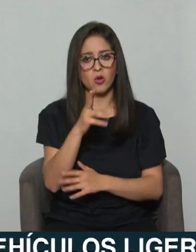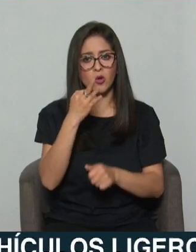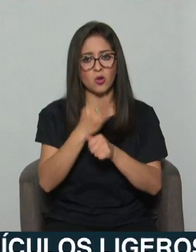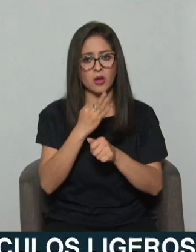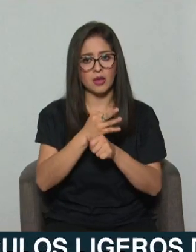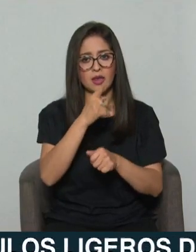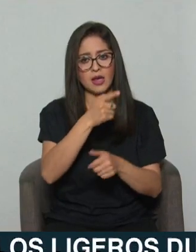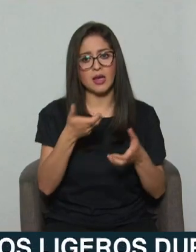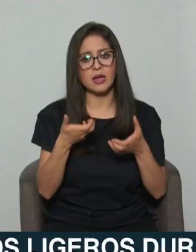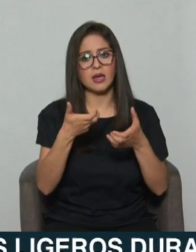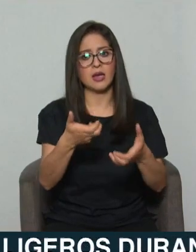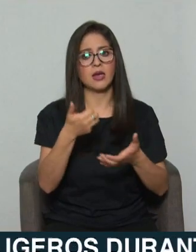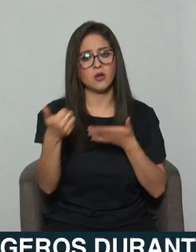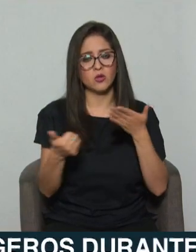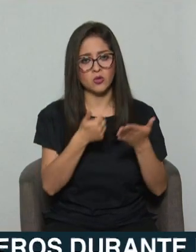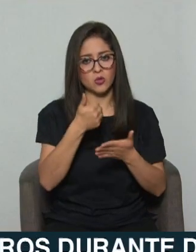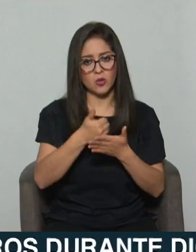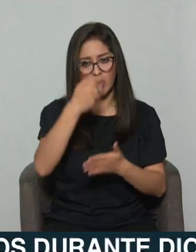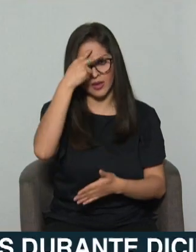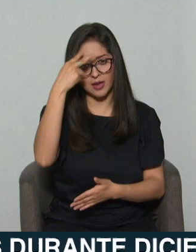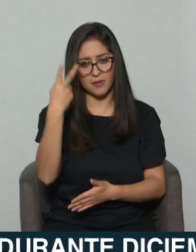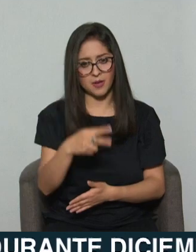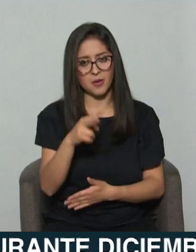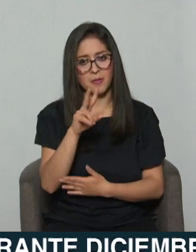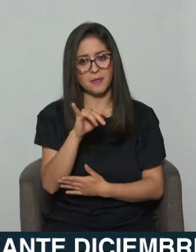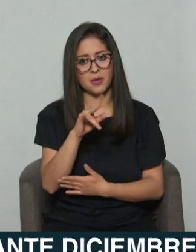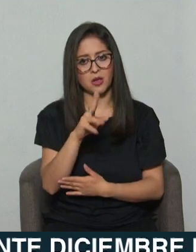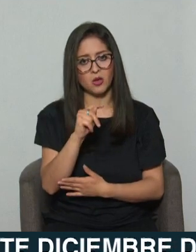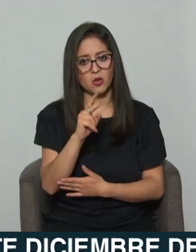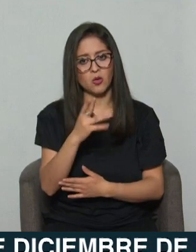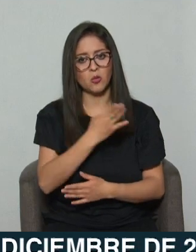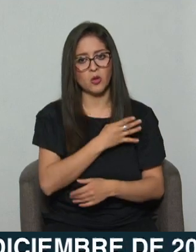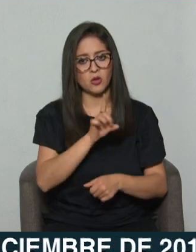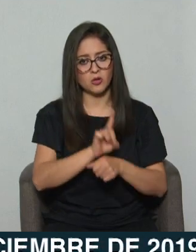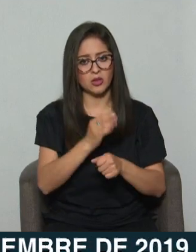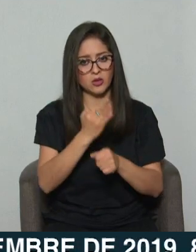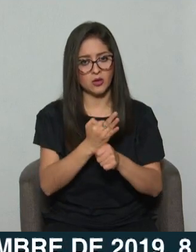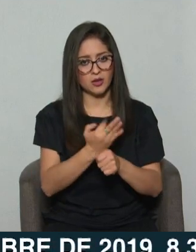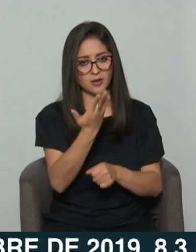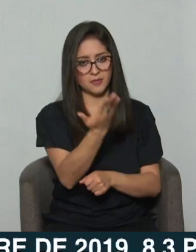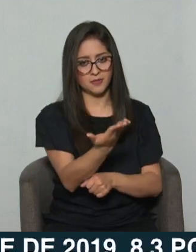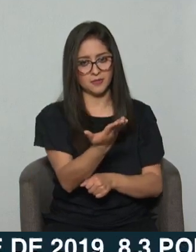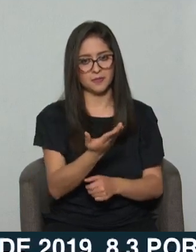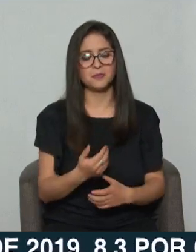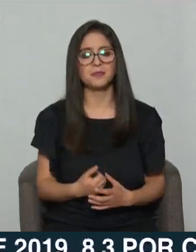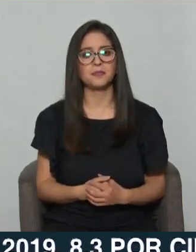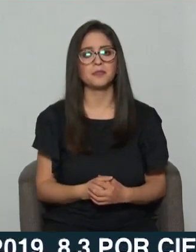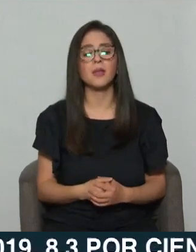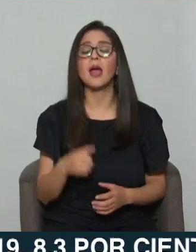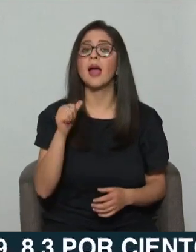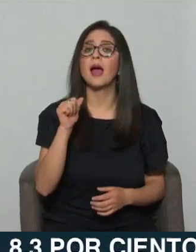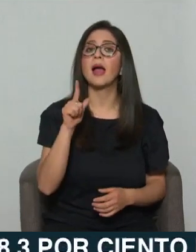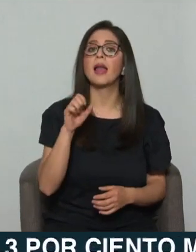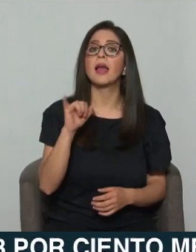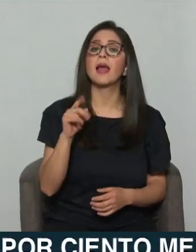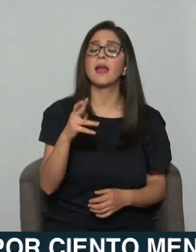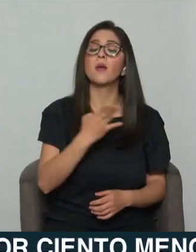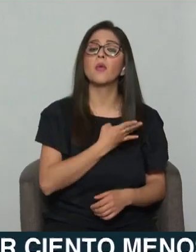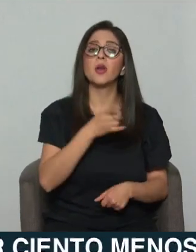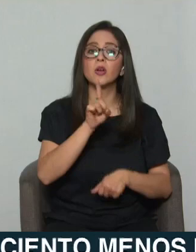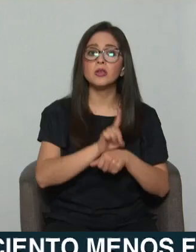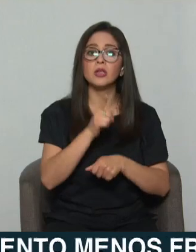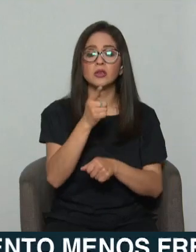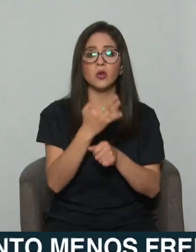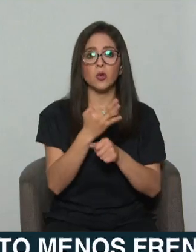de México y nos cuenta cómo se está viviendo. Víctor, muy buenos días. Adelante con tu reporte. Así es, Alejandra, como bien comentas, muy buenos días hasta allá, hasta el estudio